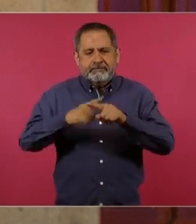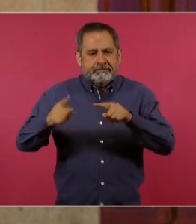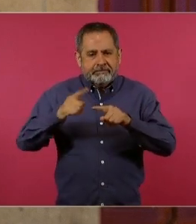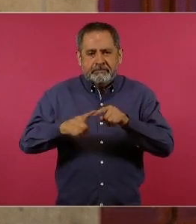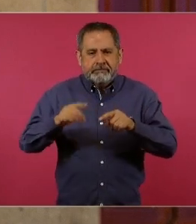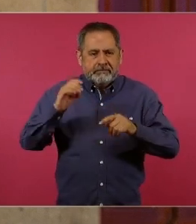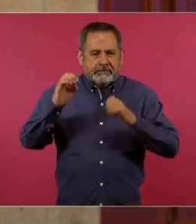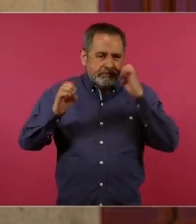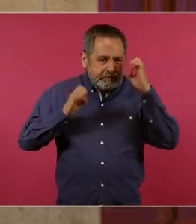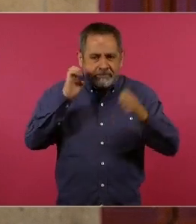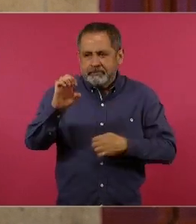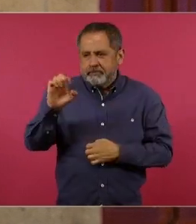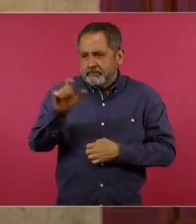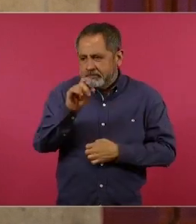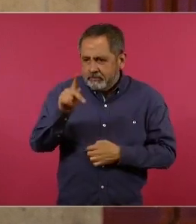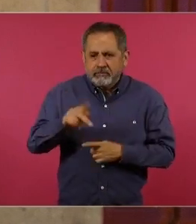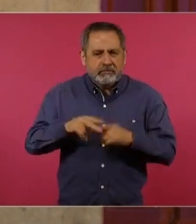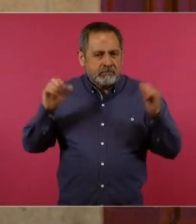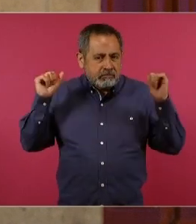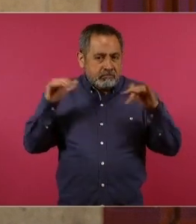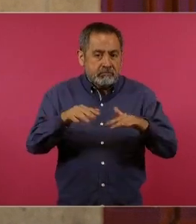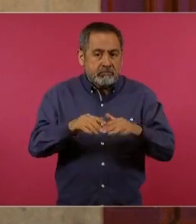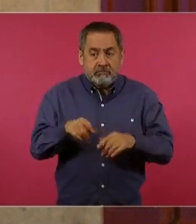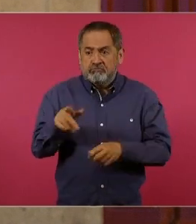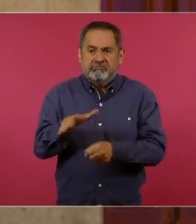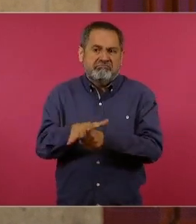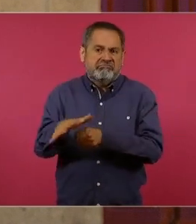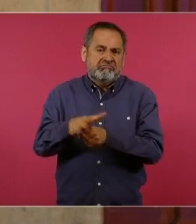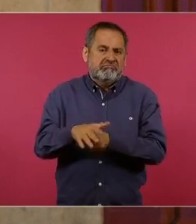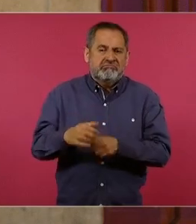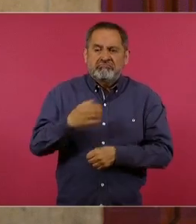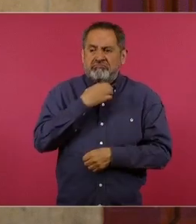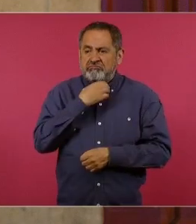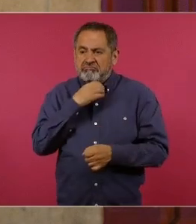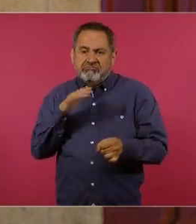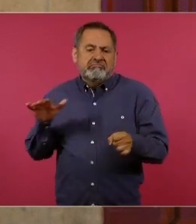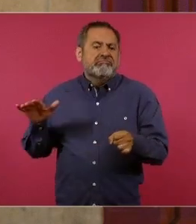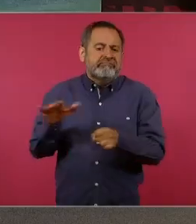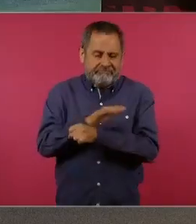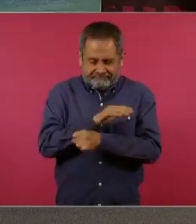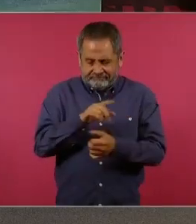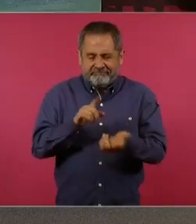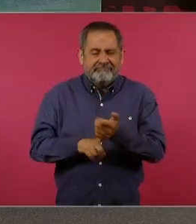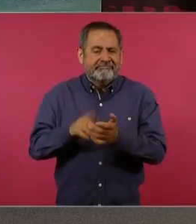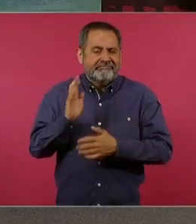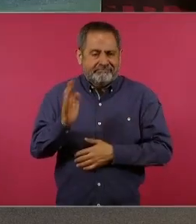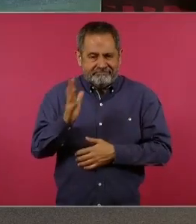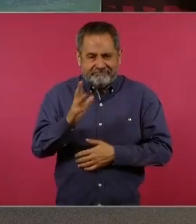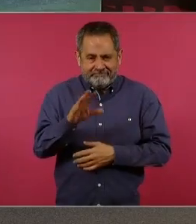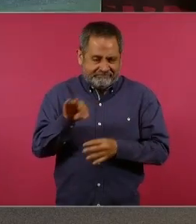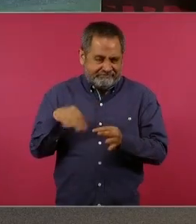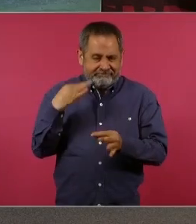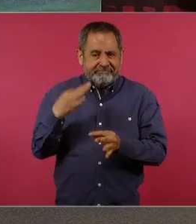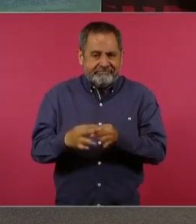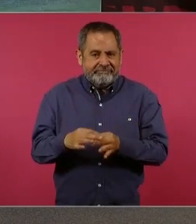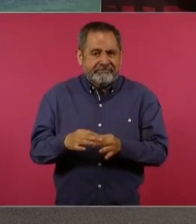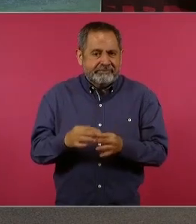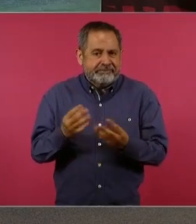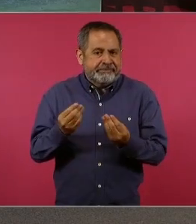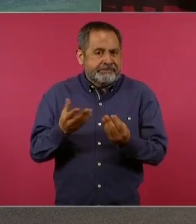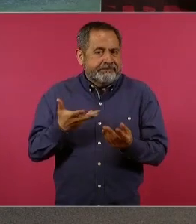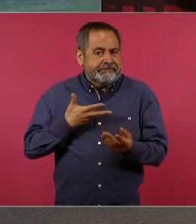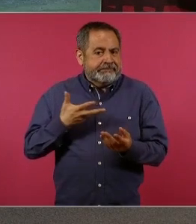alguna expo, algún congreso, pues obviamente este hotel ya se llena en la totalidad